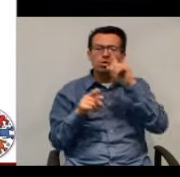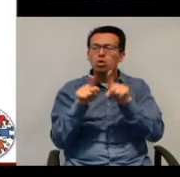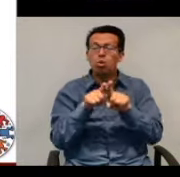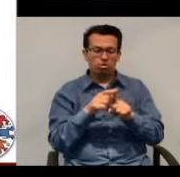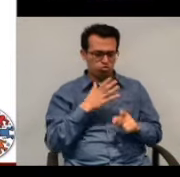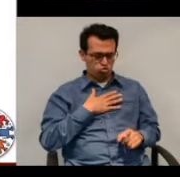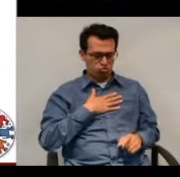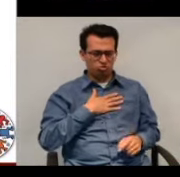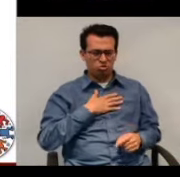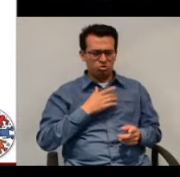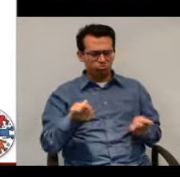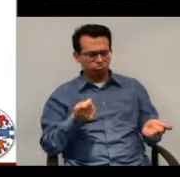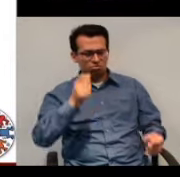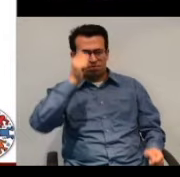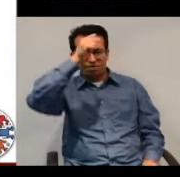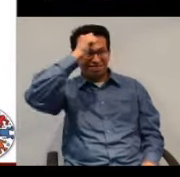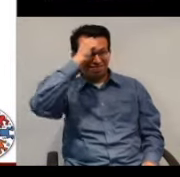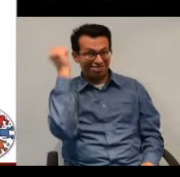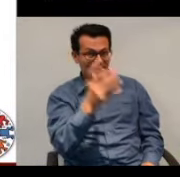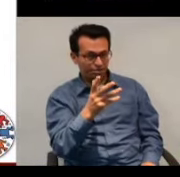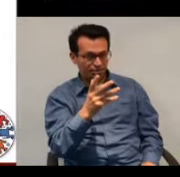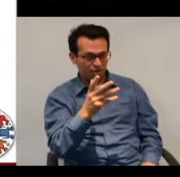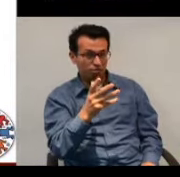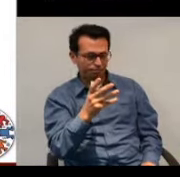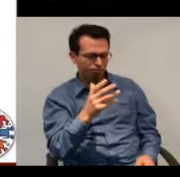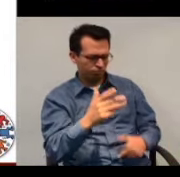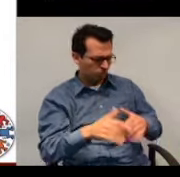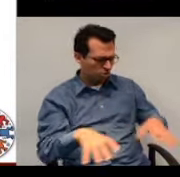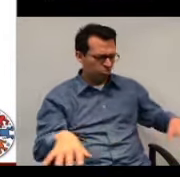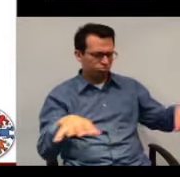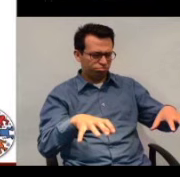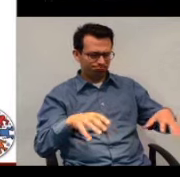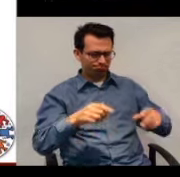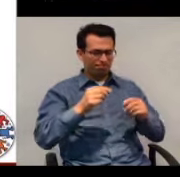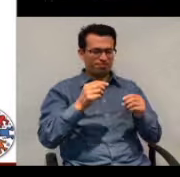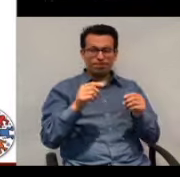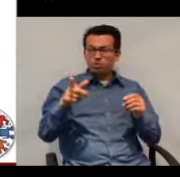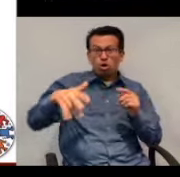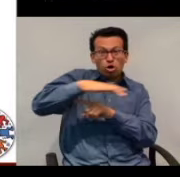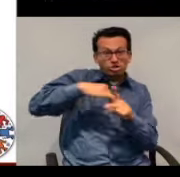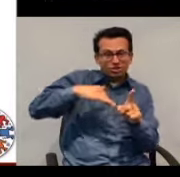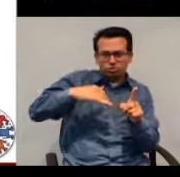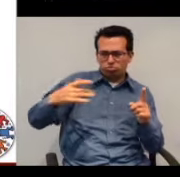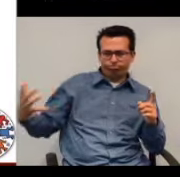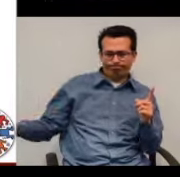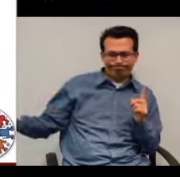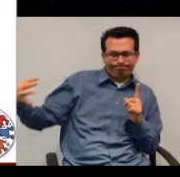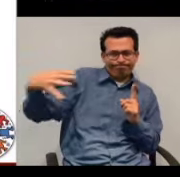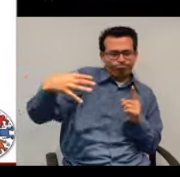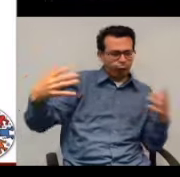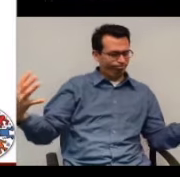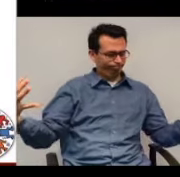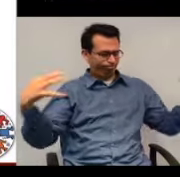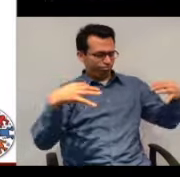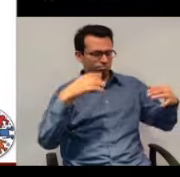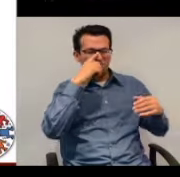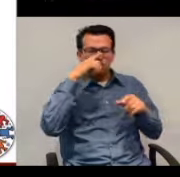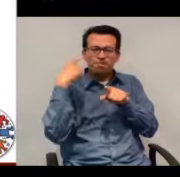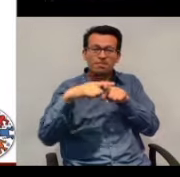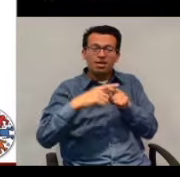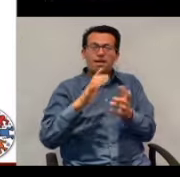el contexto en el cual se desarrolla su acción pedagógica y utiliza diferentes materiales de apoyo para